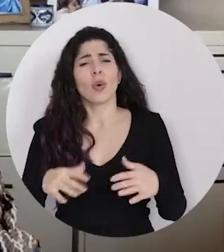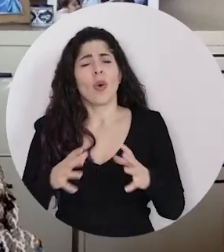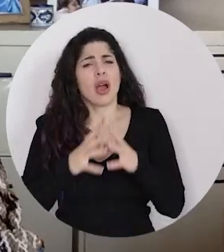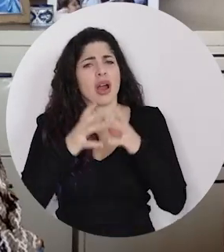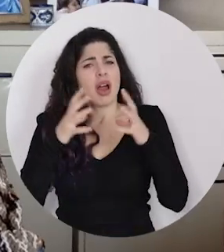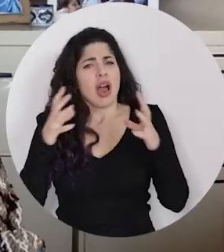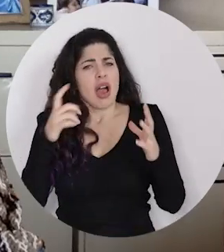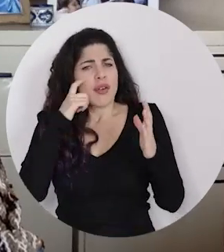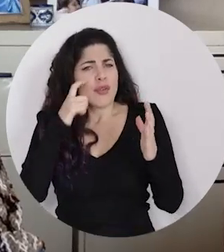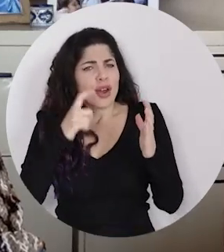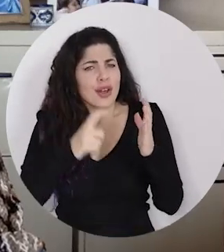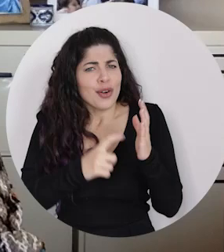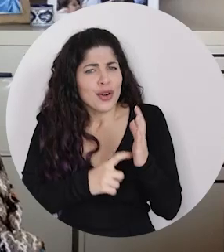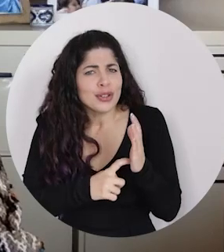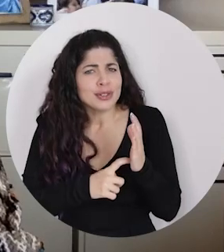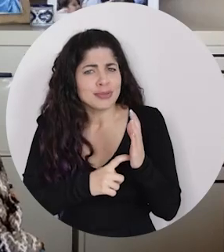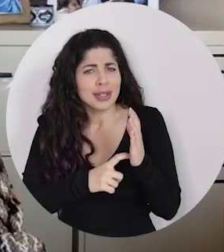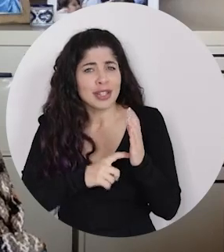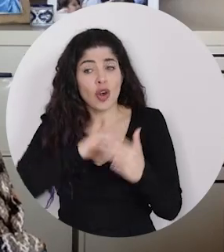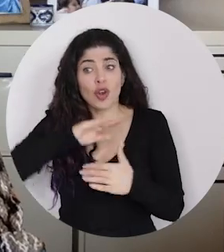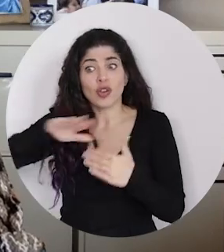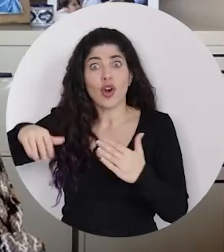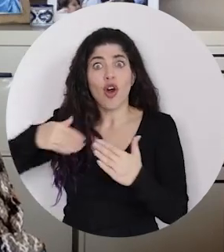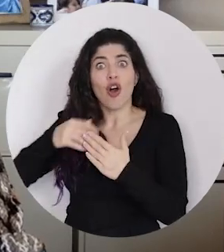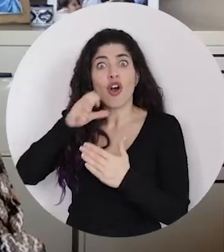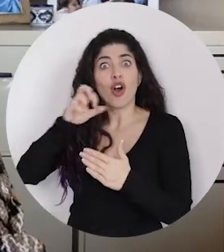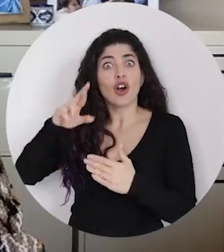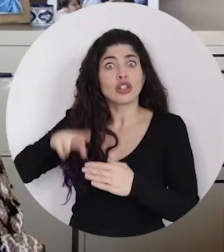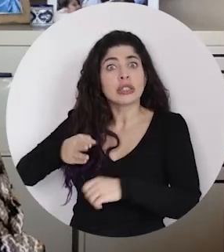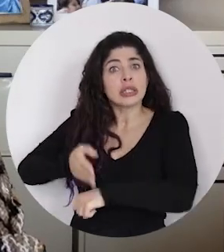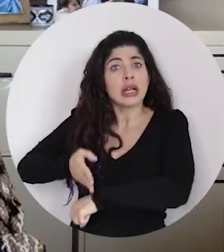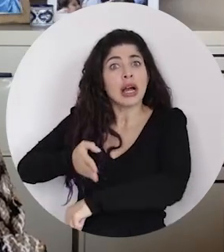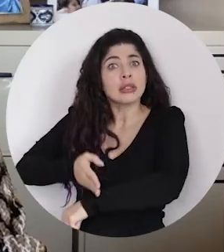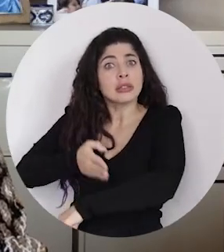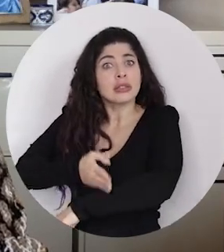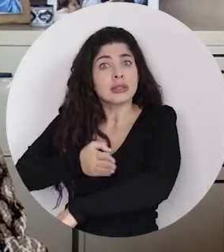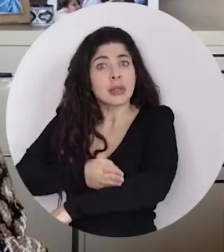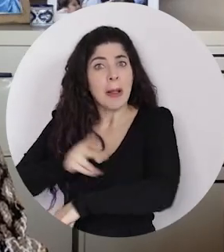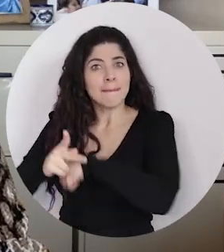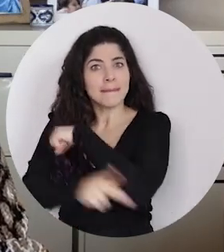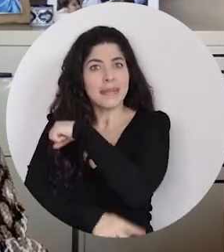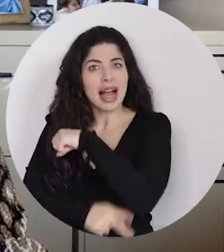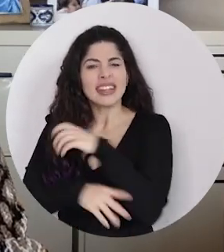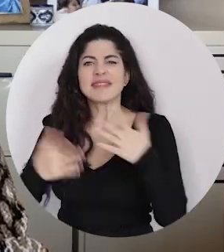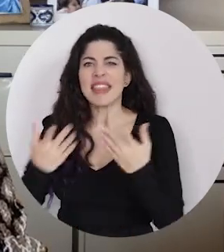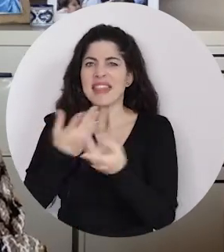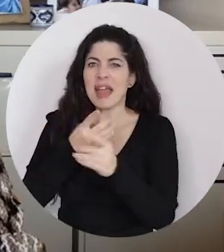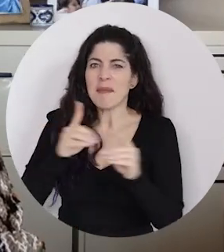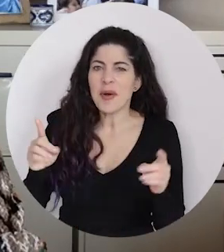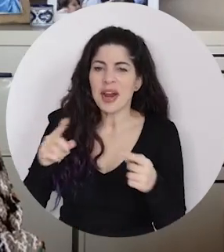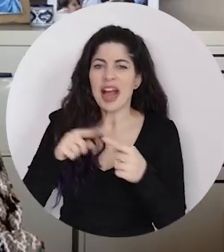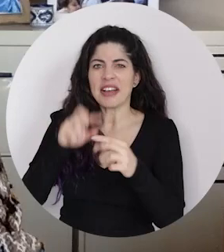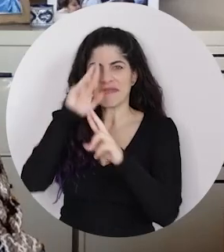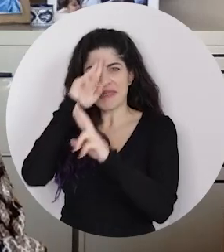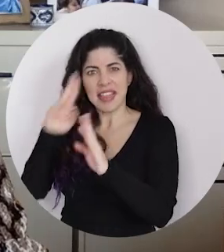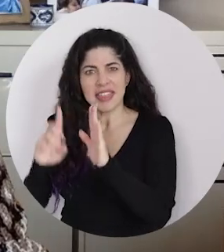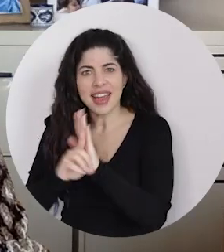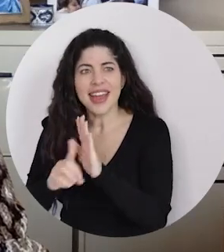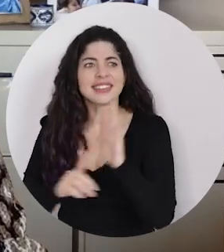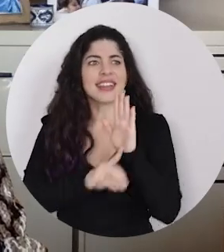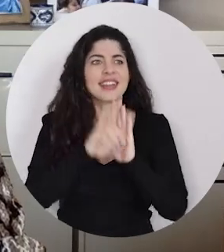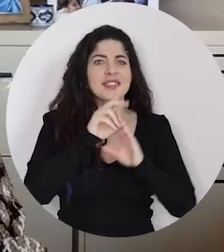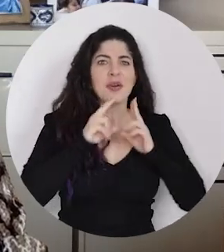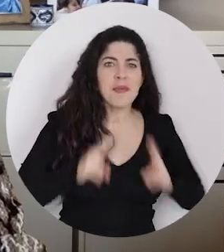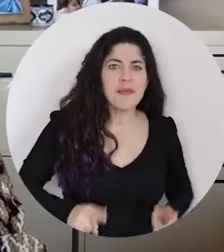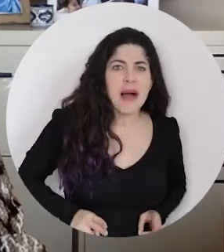constituye un gran reconocimiento a todo lo que Costa Rica ha avanzado como país en materia de democracia, Estado de